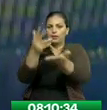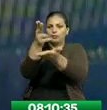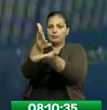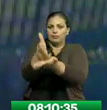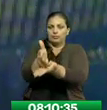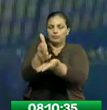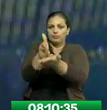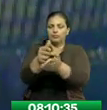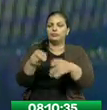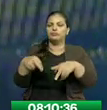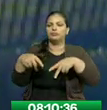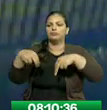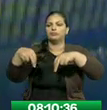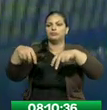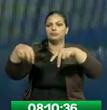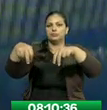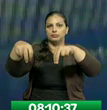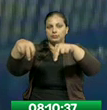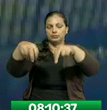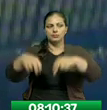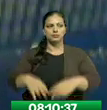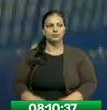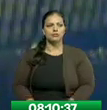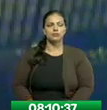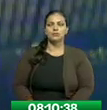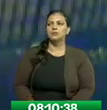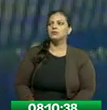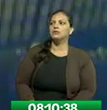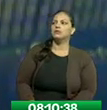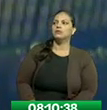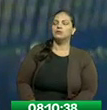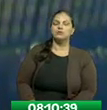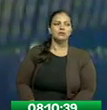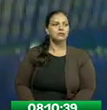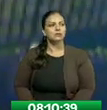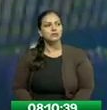Caminan hacia una furgoneta que permanecía parqueada a pocos metros.